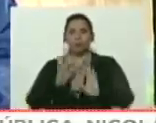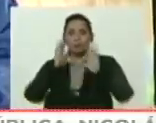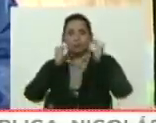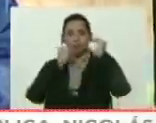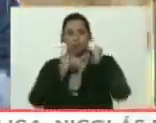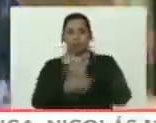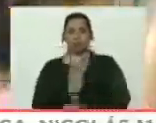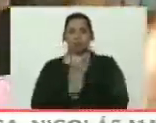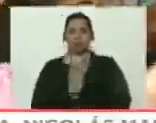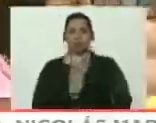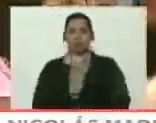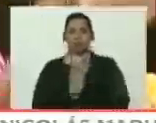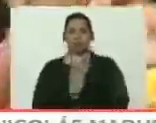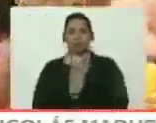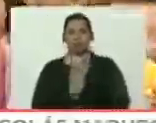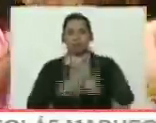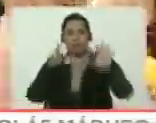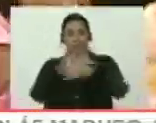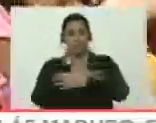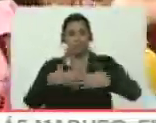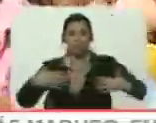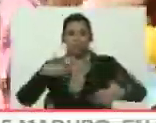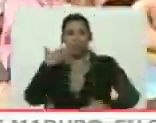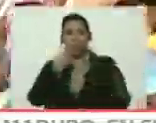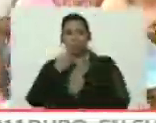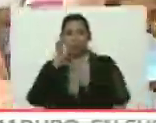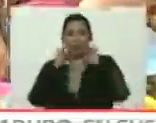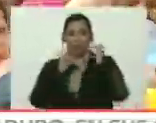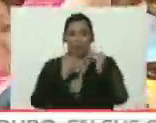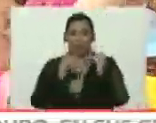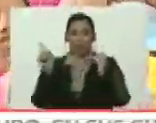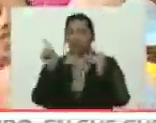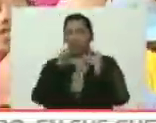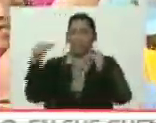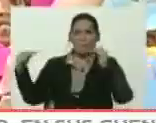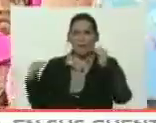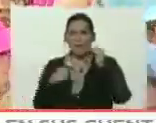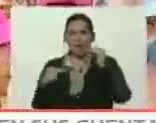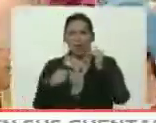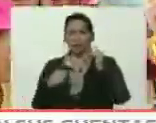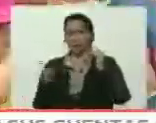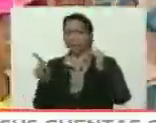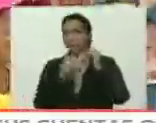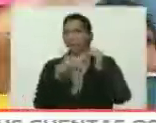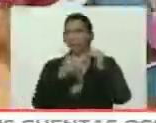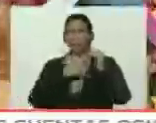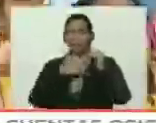atendidos. 6 millones de jóvenes. No menos de eso.